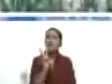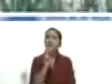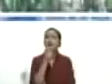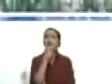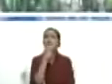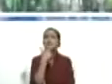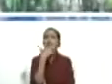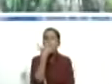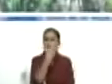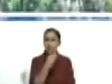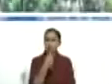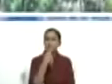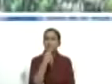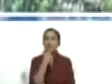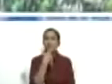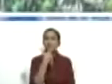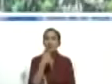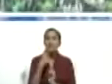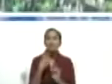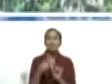Pero ahora voy en una ofensiva